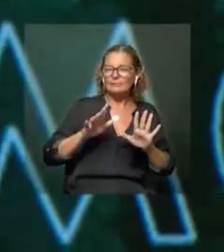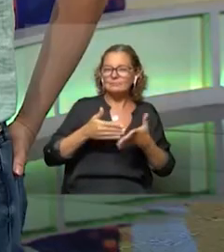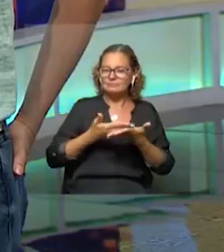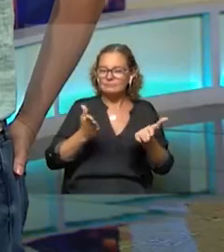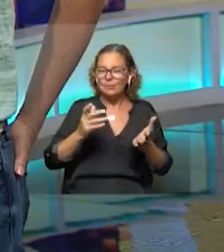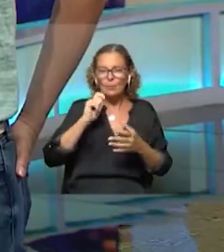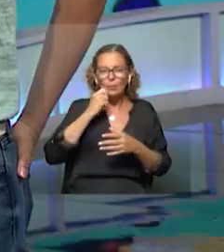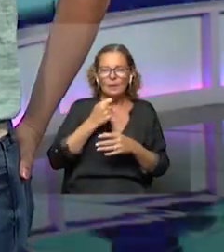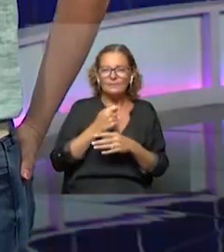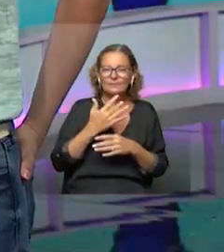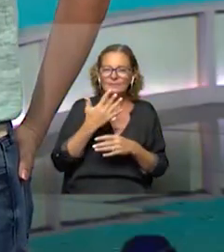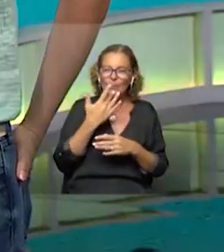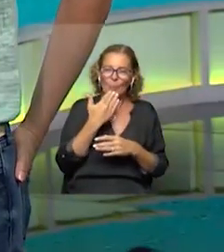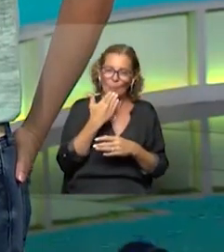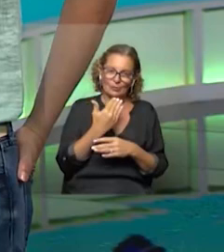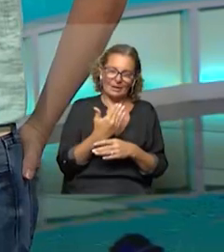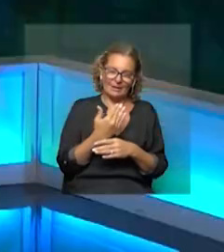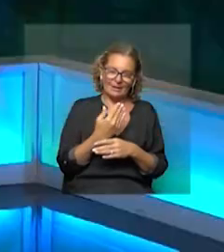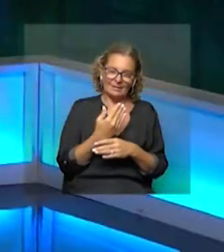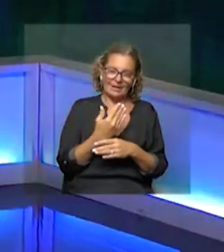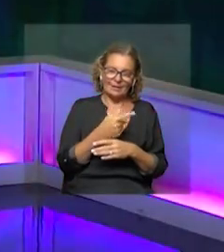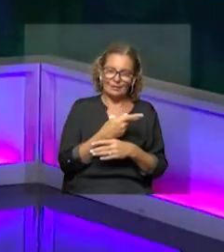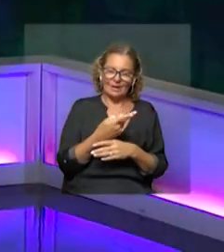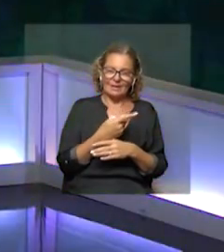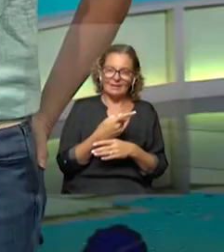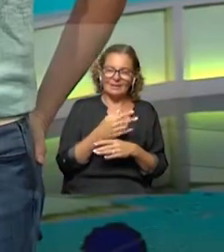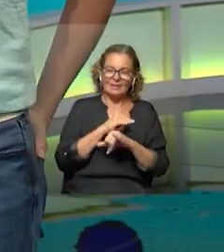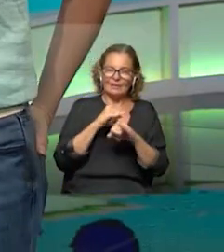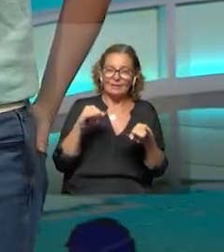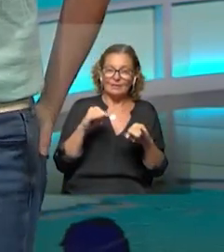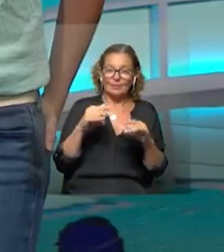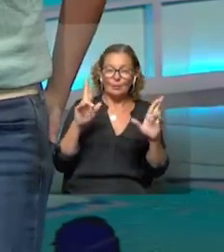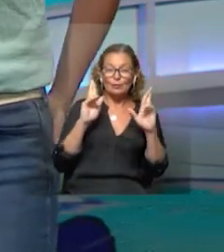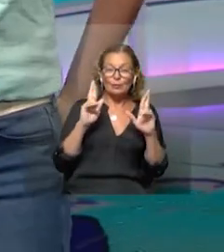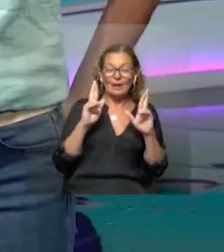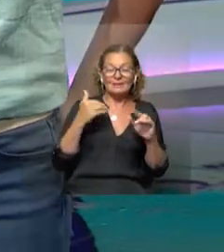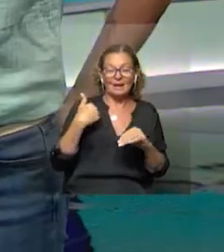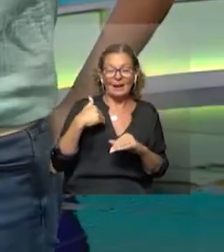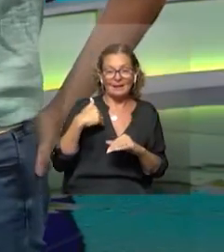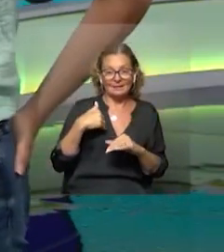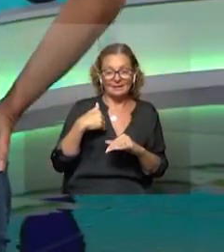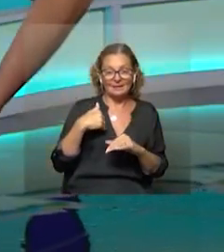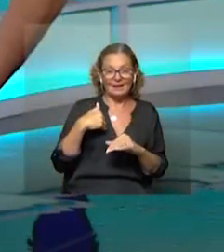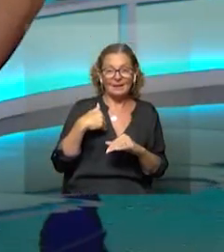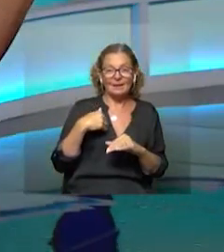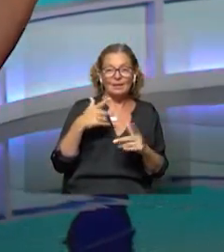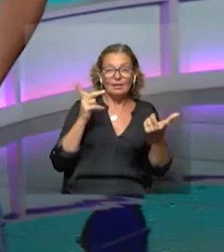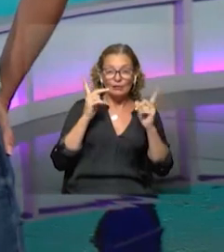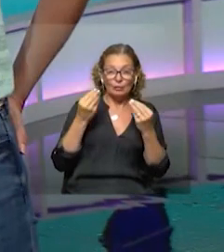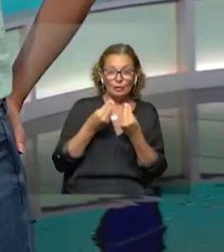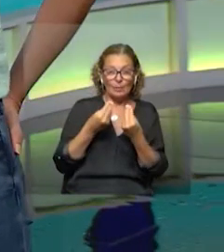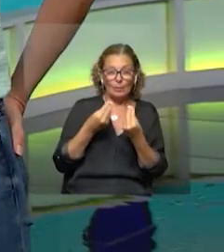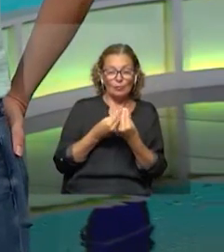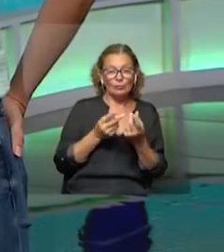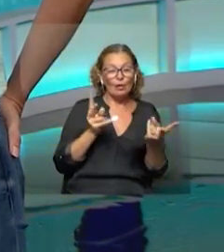buenísimo Muchas gracias muchas gracias cerramos con ustedes mucha suerte allá en Argentina en el cosquín disfruté muchísimo